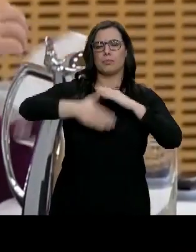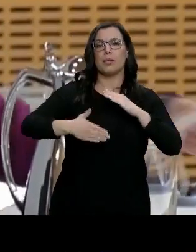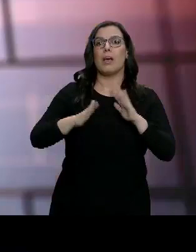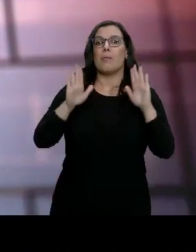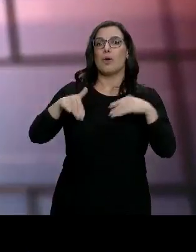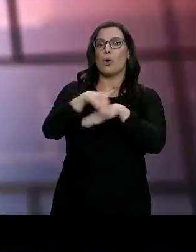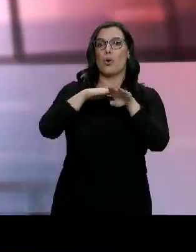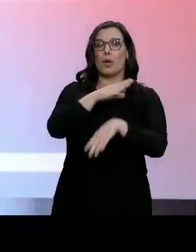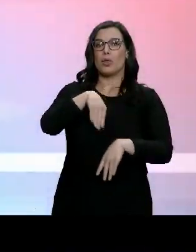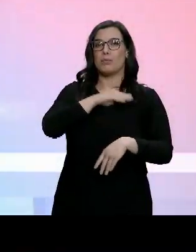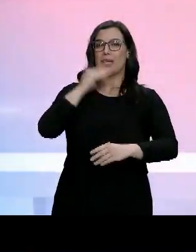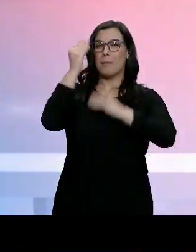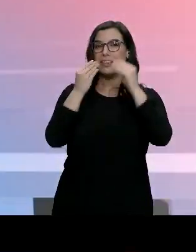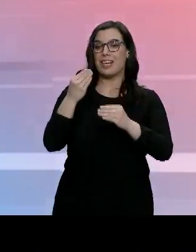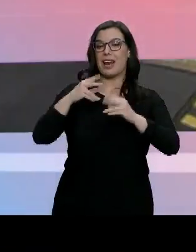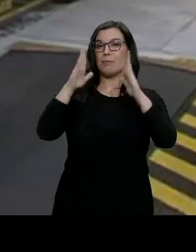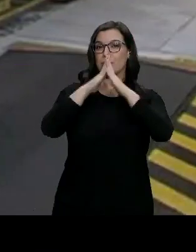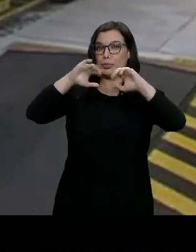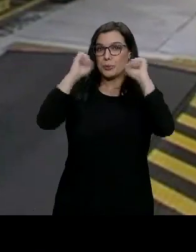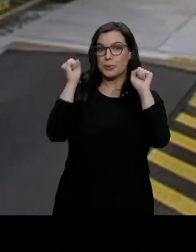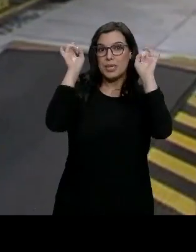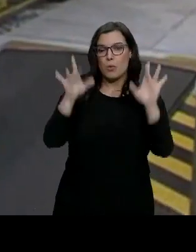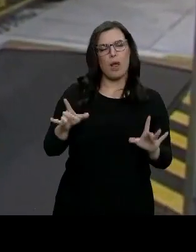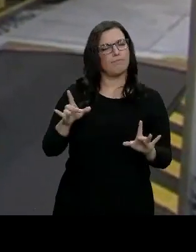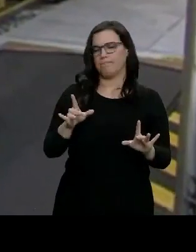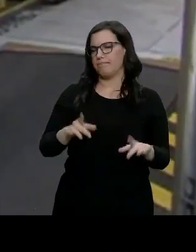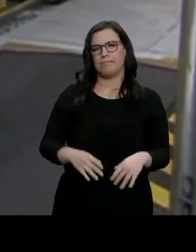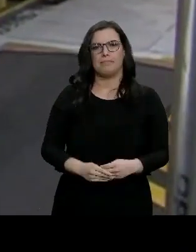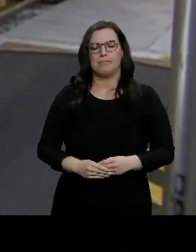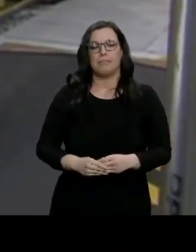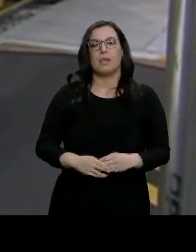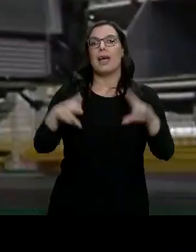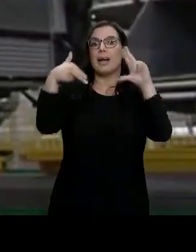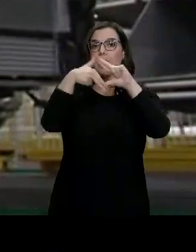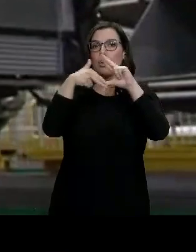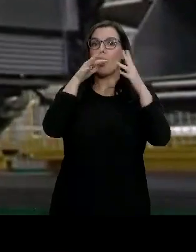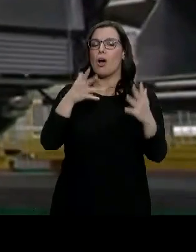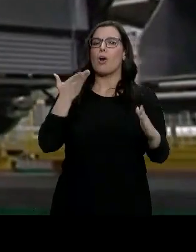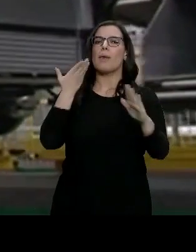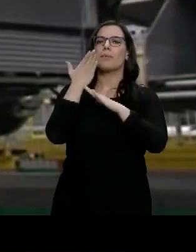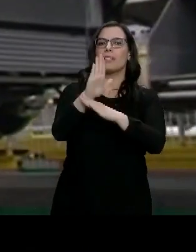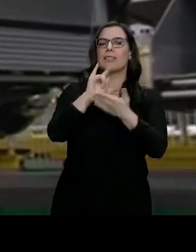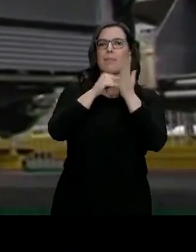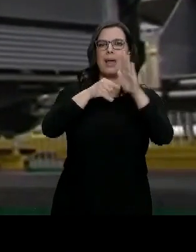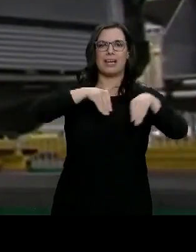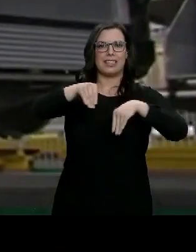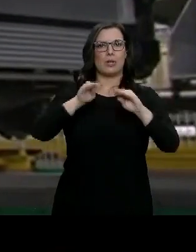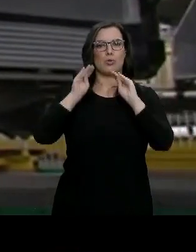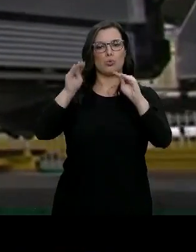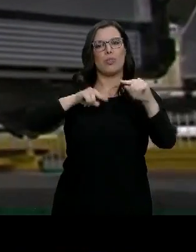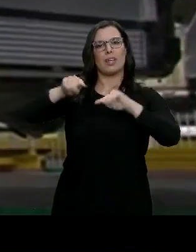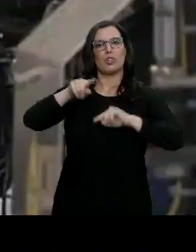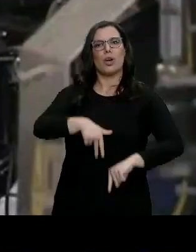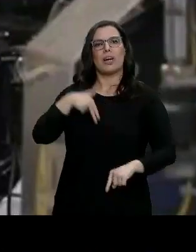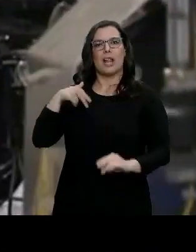un confinamiento como el de marzo. Renault presenta hasta ahora su nuevo plan estratégico. Su director general, Luca de Meo,